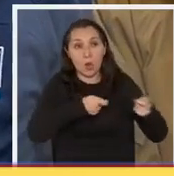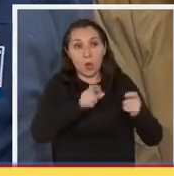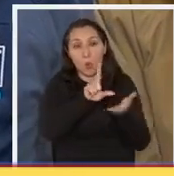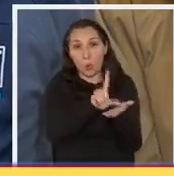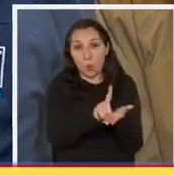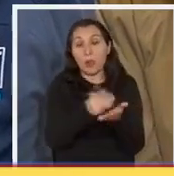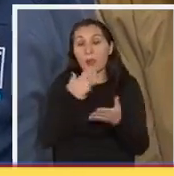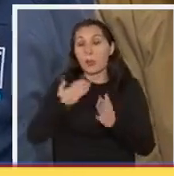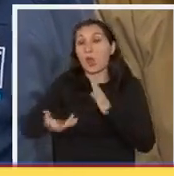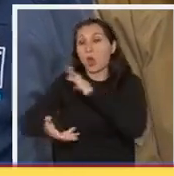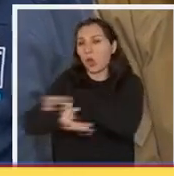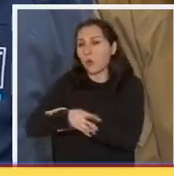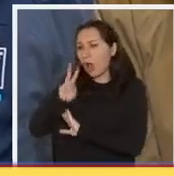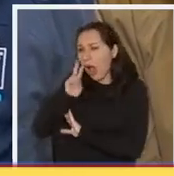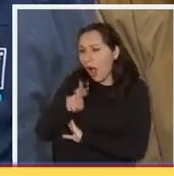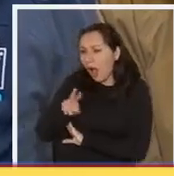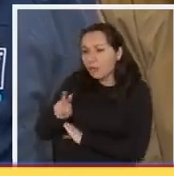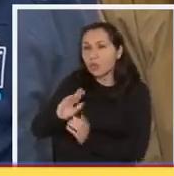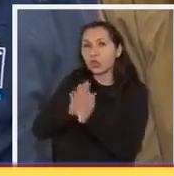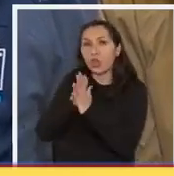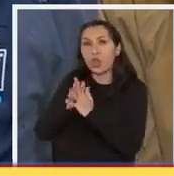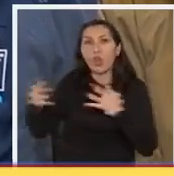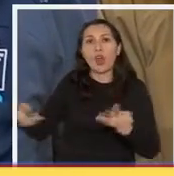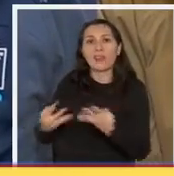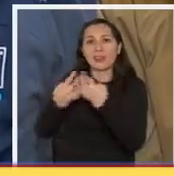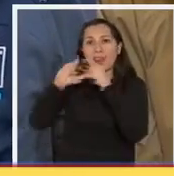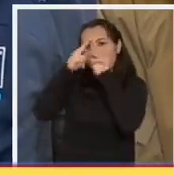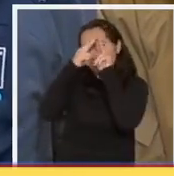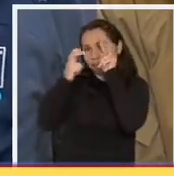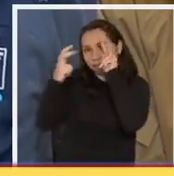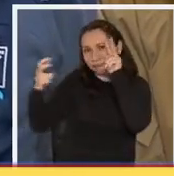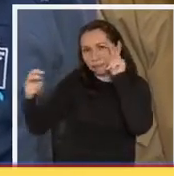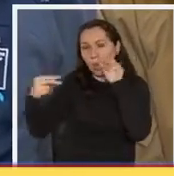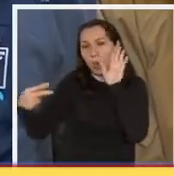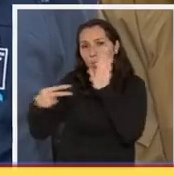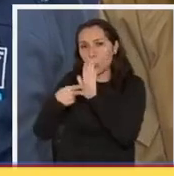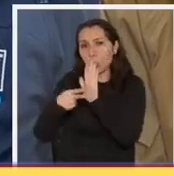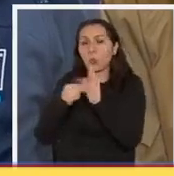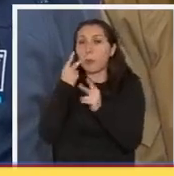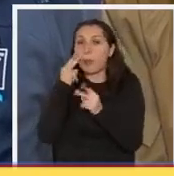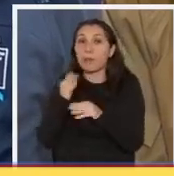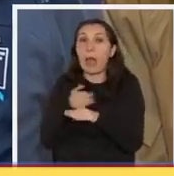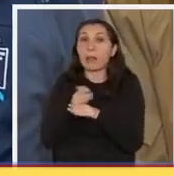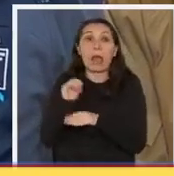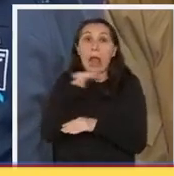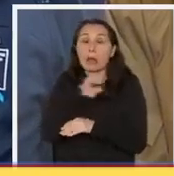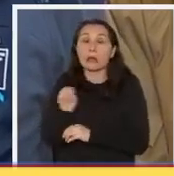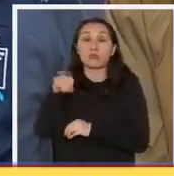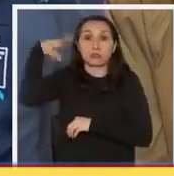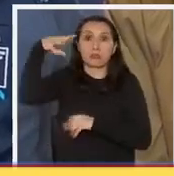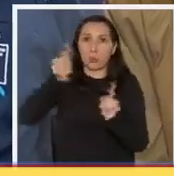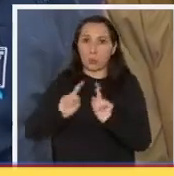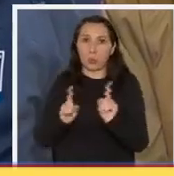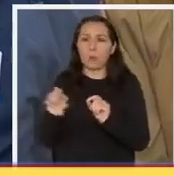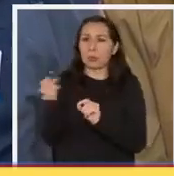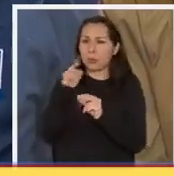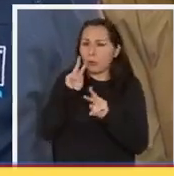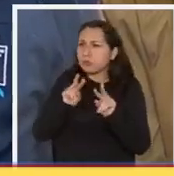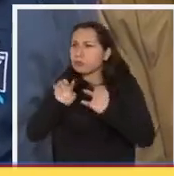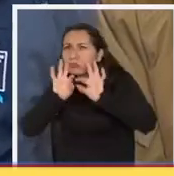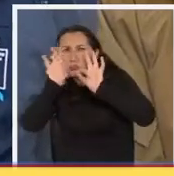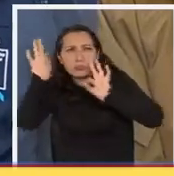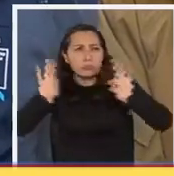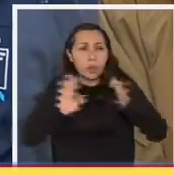comerciales y además un convenio para revisar toda la red eléctrica antes de poder dar la electricidad acá para que